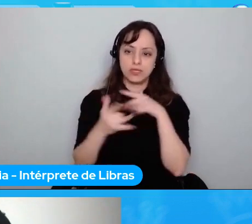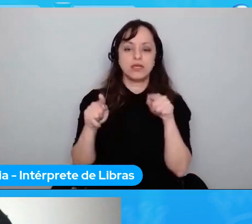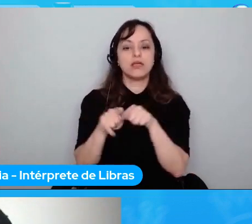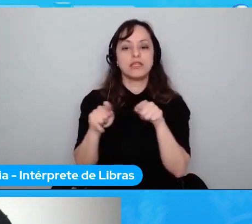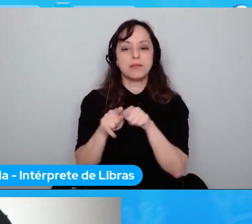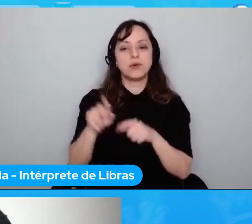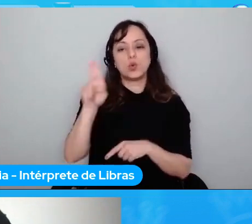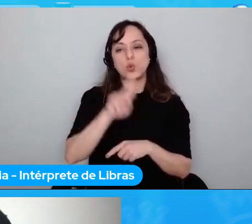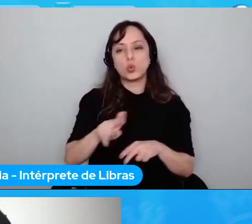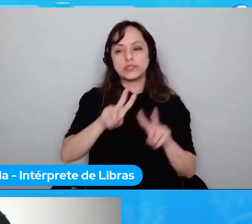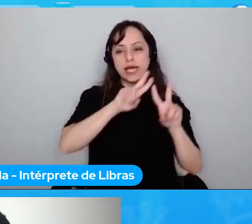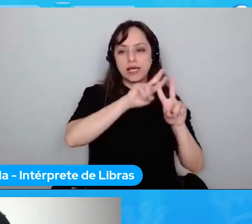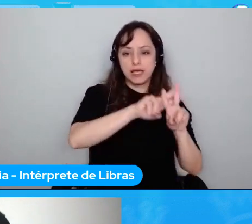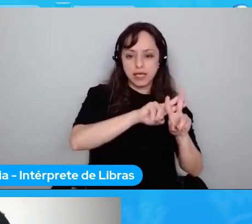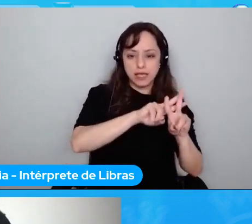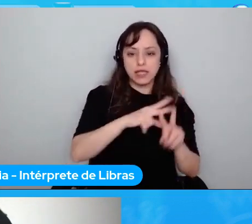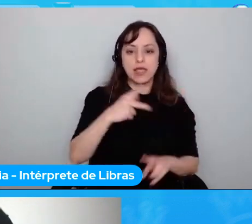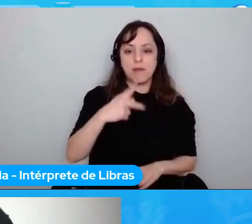el hashtag